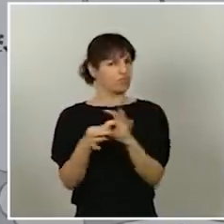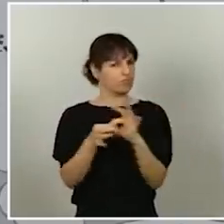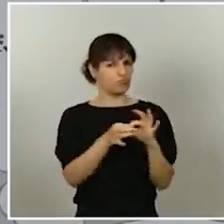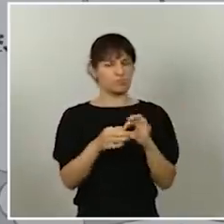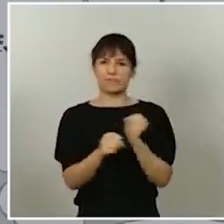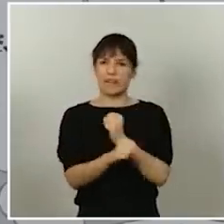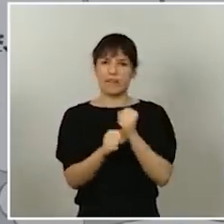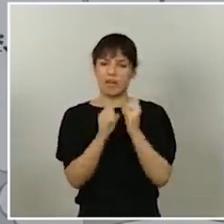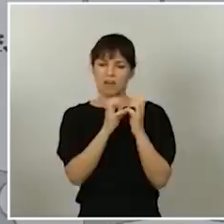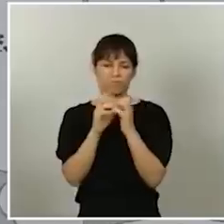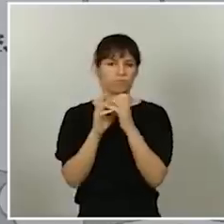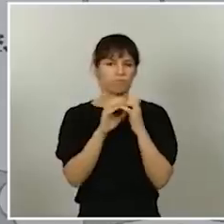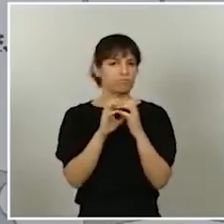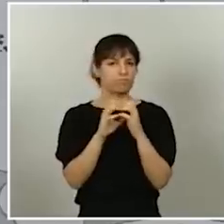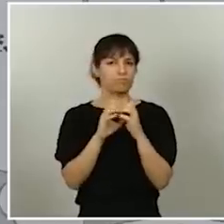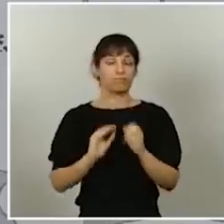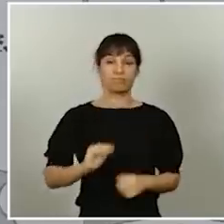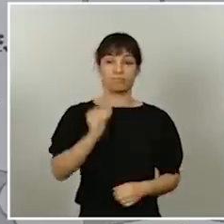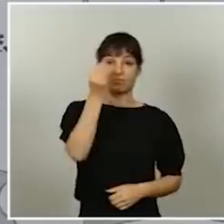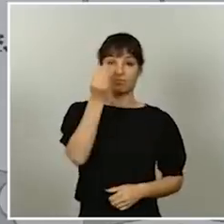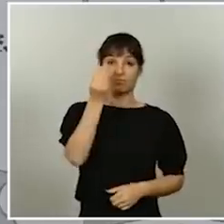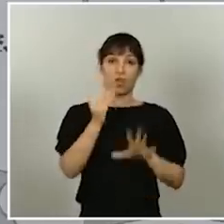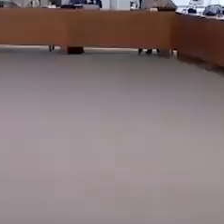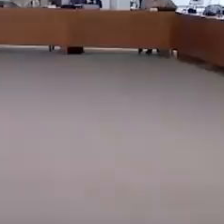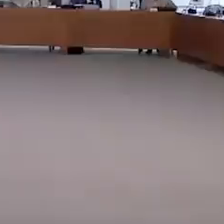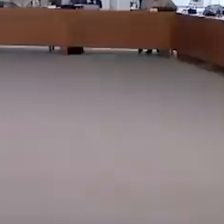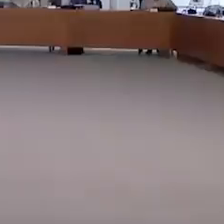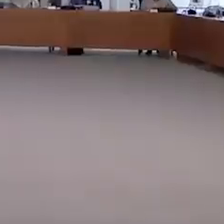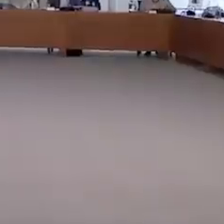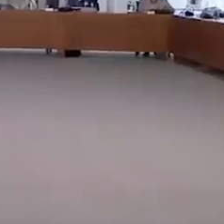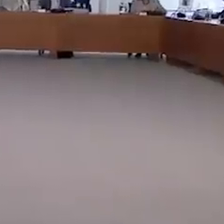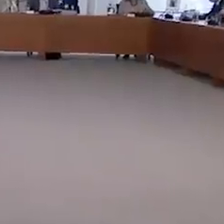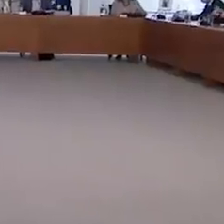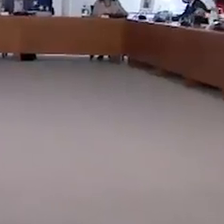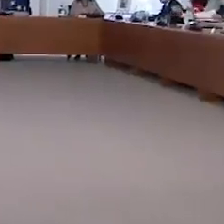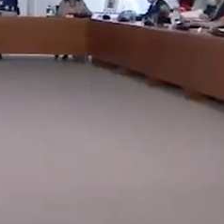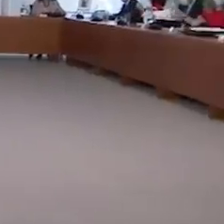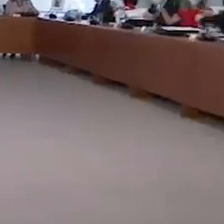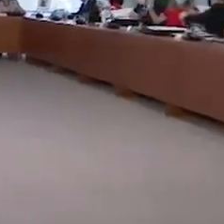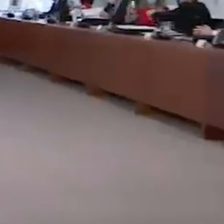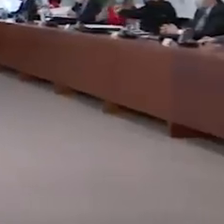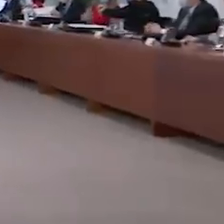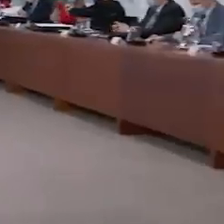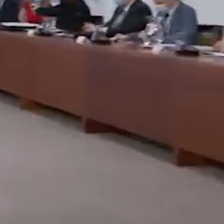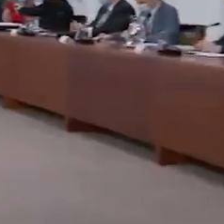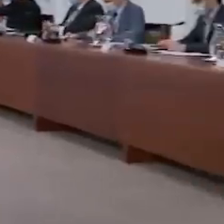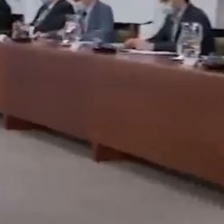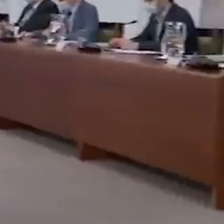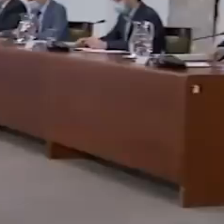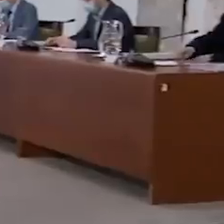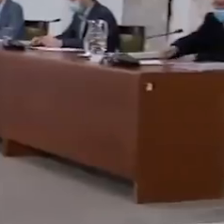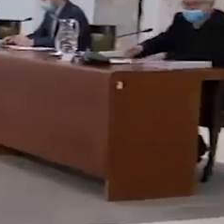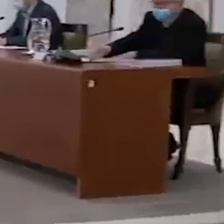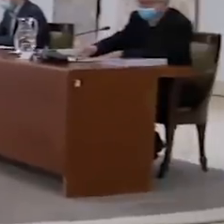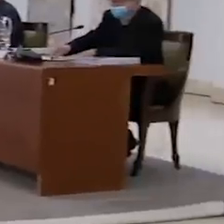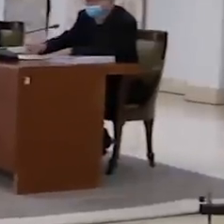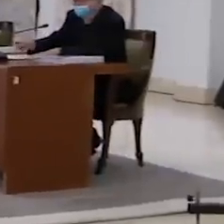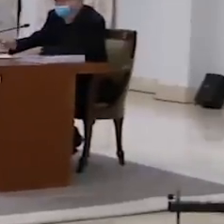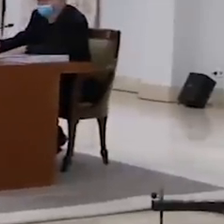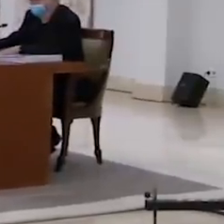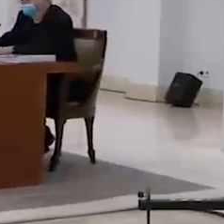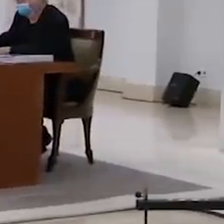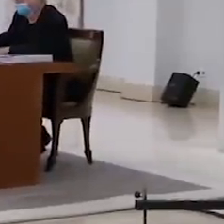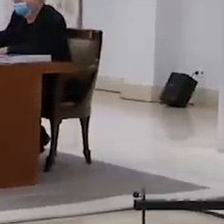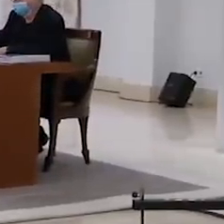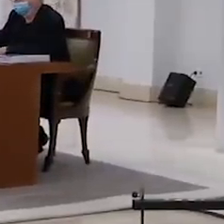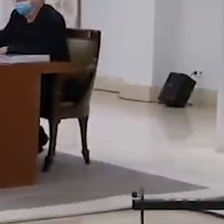final pues veremos que las cifras no son las que nos han dicho, un asunto muy importante que tendrá que acabar saliendo y en toda su dimensión,